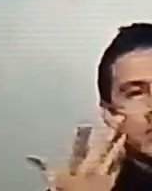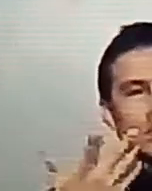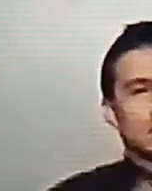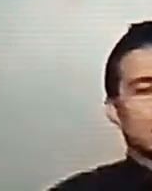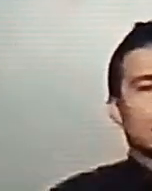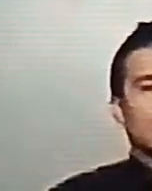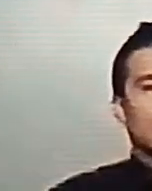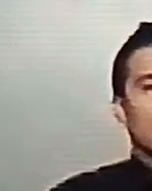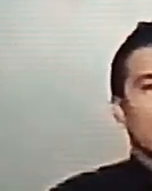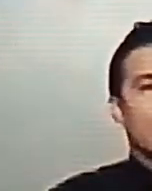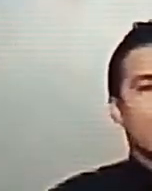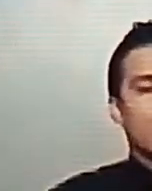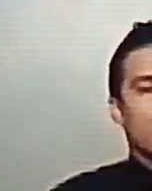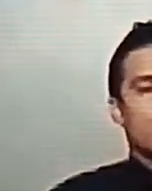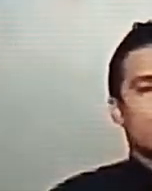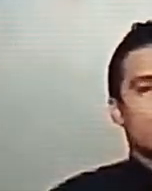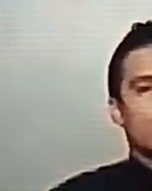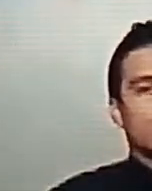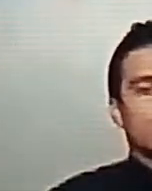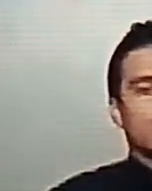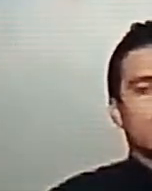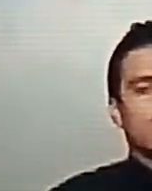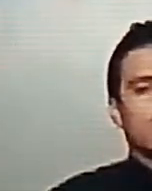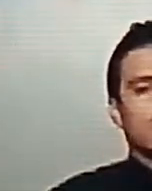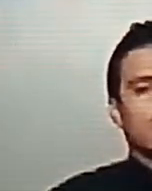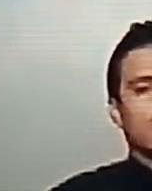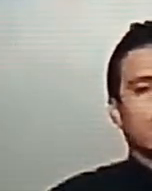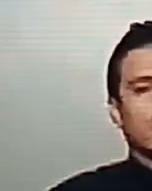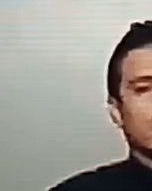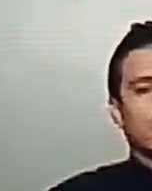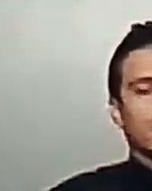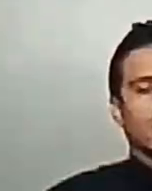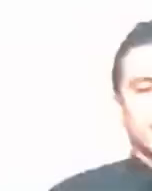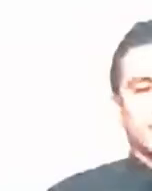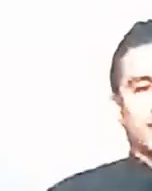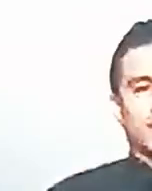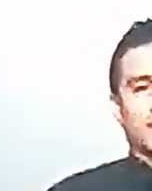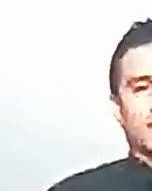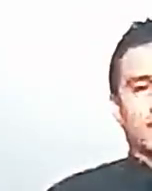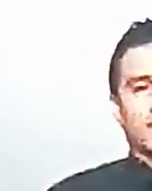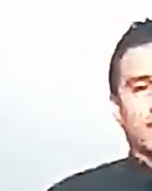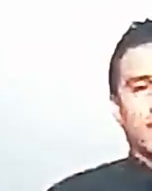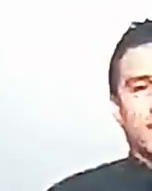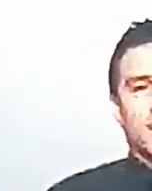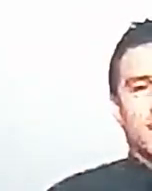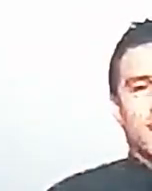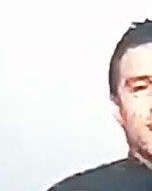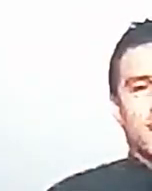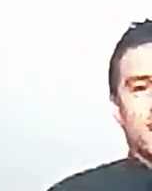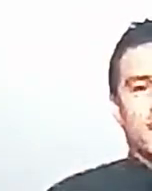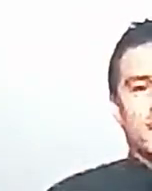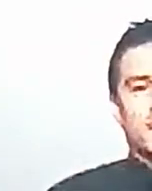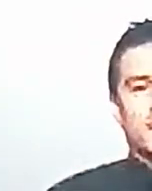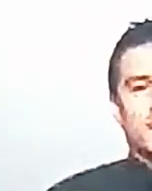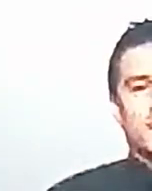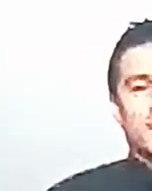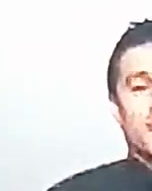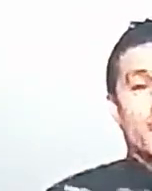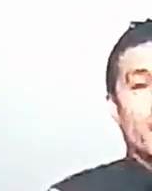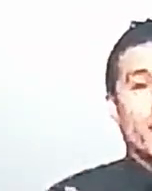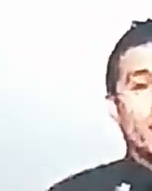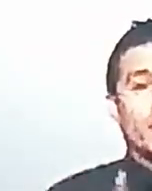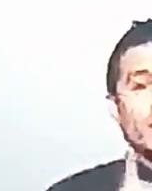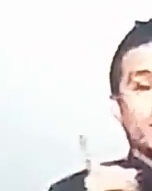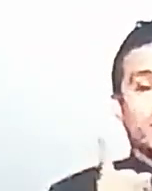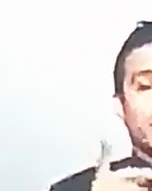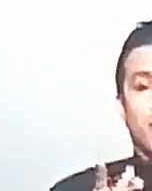es voluntad política de hacer que las cosas pasen. Gracias, doctora. Al candidato Juan Cervantes Gómez, quien será